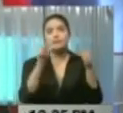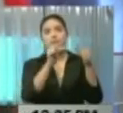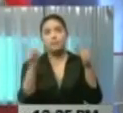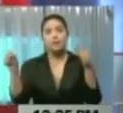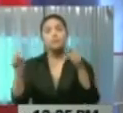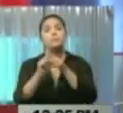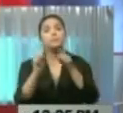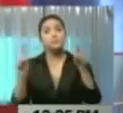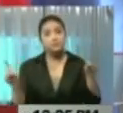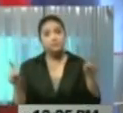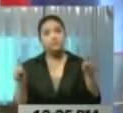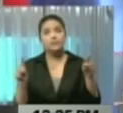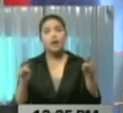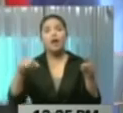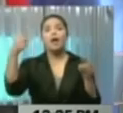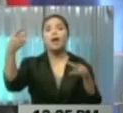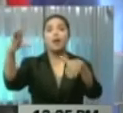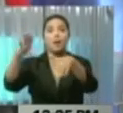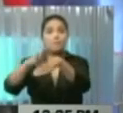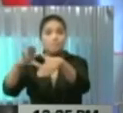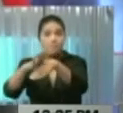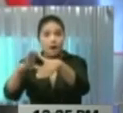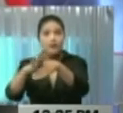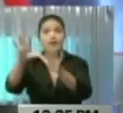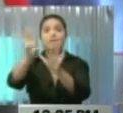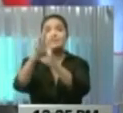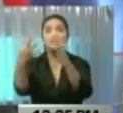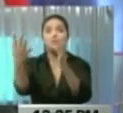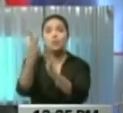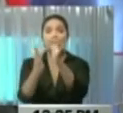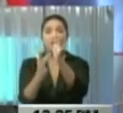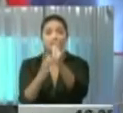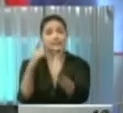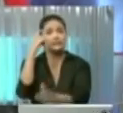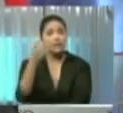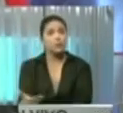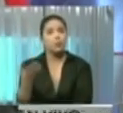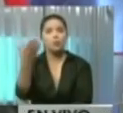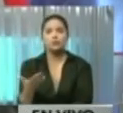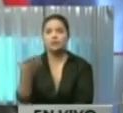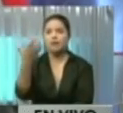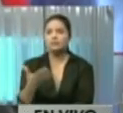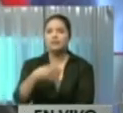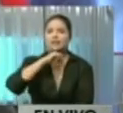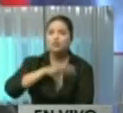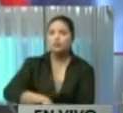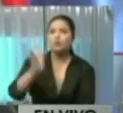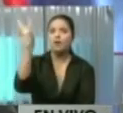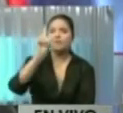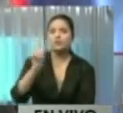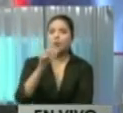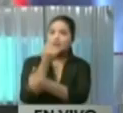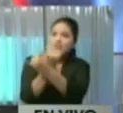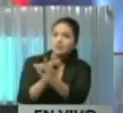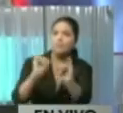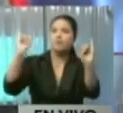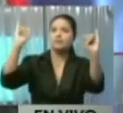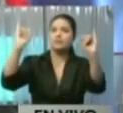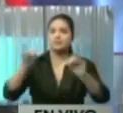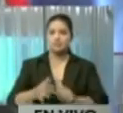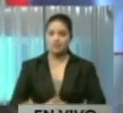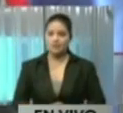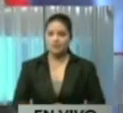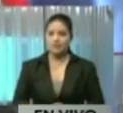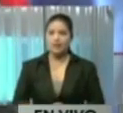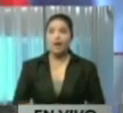igualmente, ya que el día martes es el 19 de abril, día fundamental en la historia venezolana para nuestra independencia, el